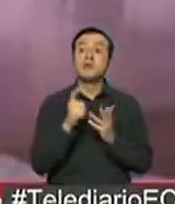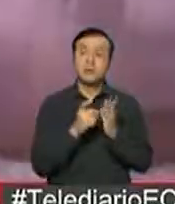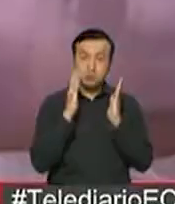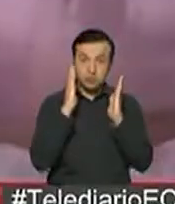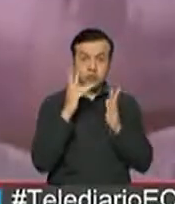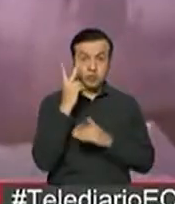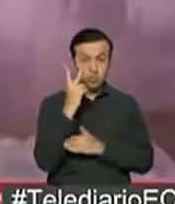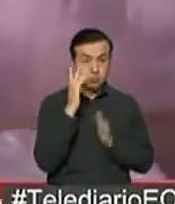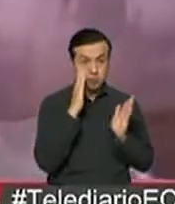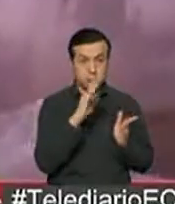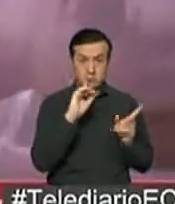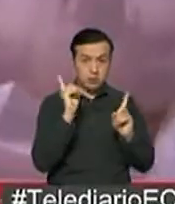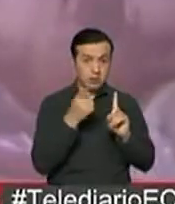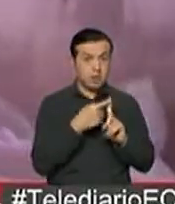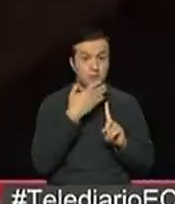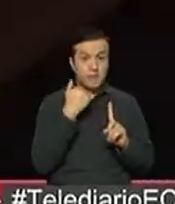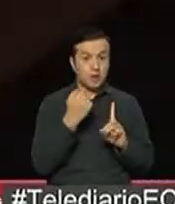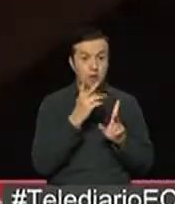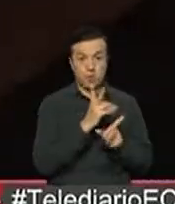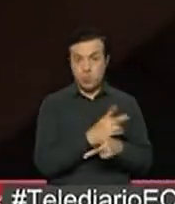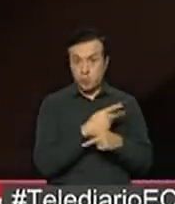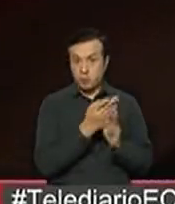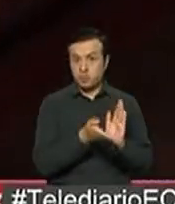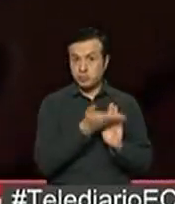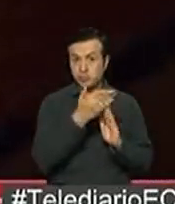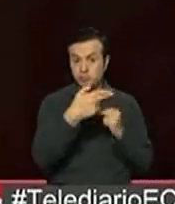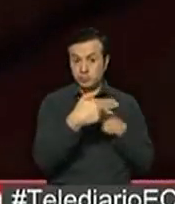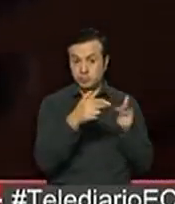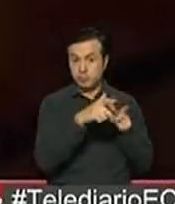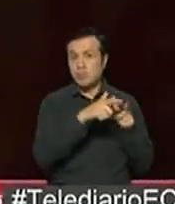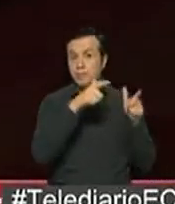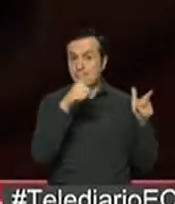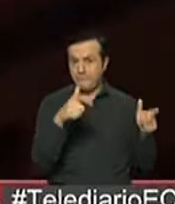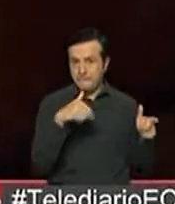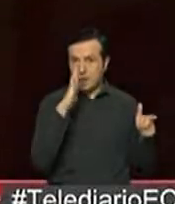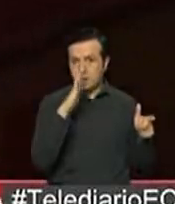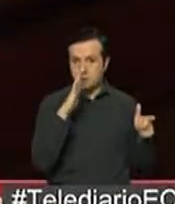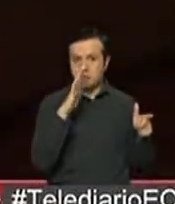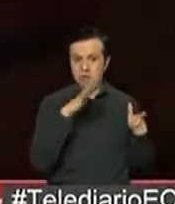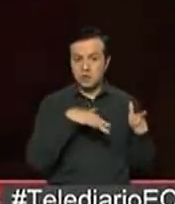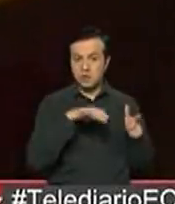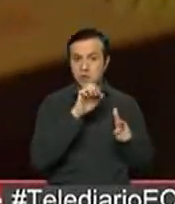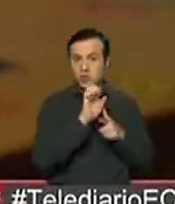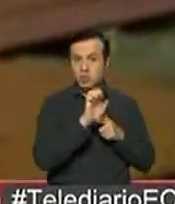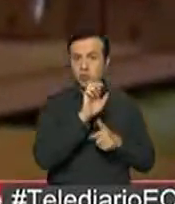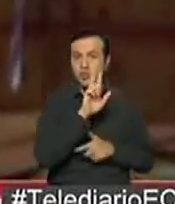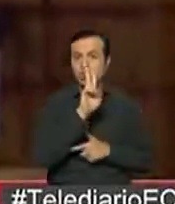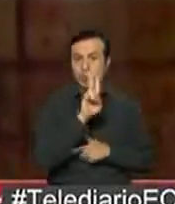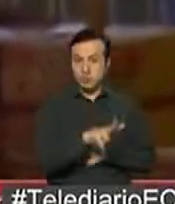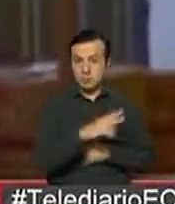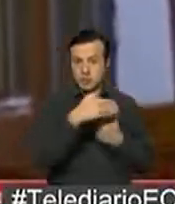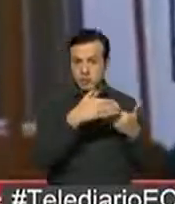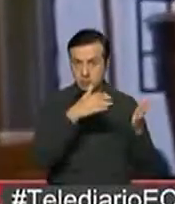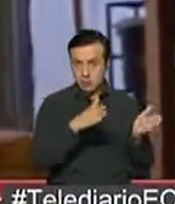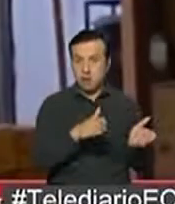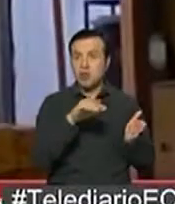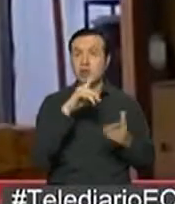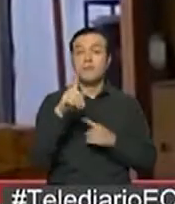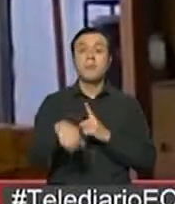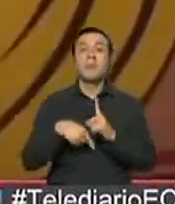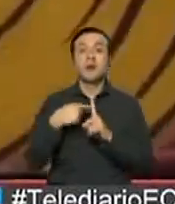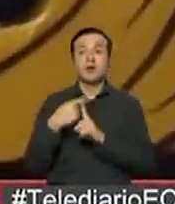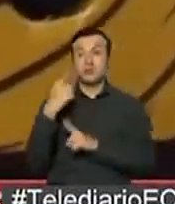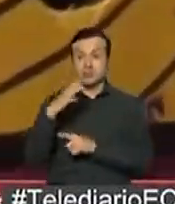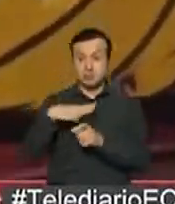puntos el primero es mejorar la productividad de hectárea por año y ecuador es de dos mil cajas y por otro lado reducir